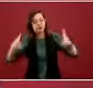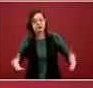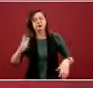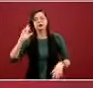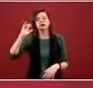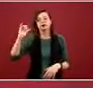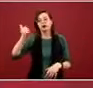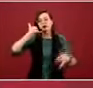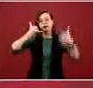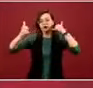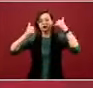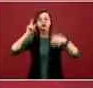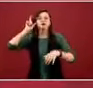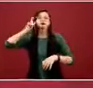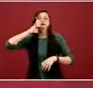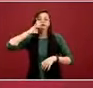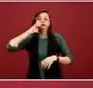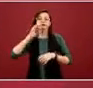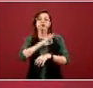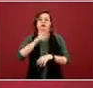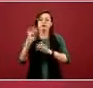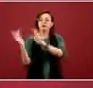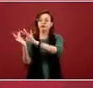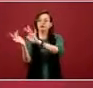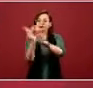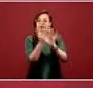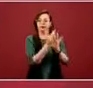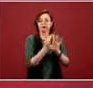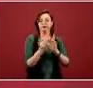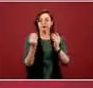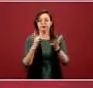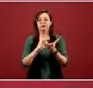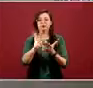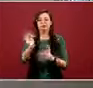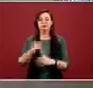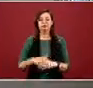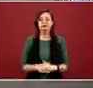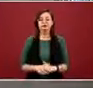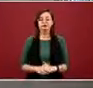expandir nuestra capacidad del número de atención a los ciudadanos.